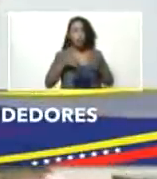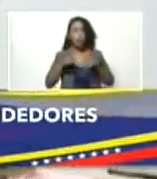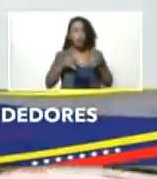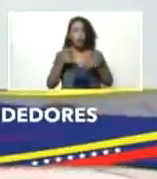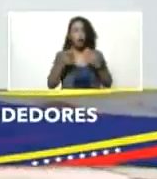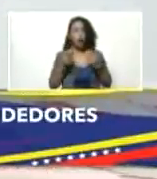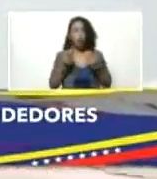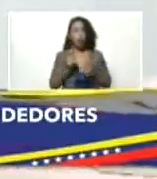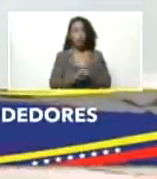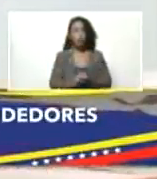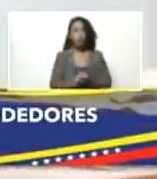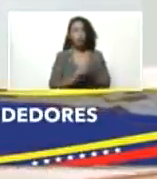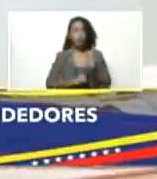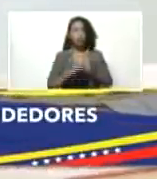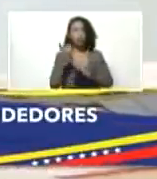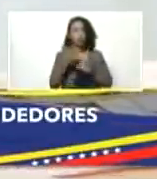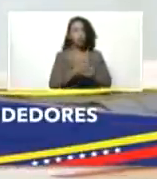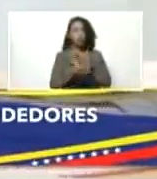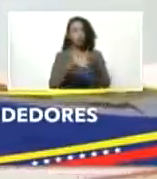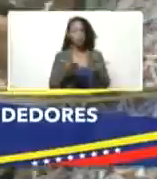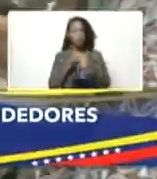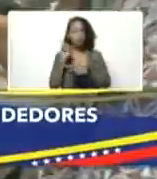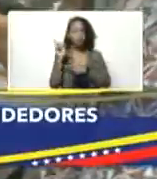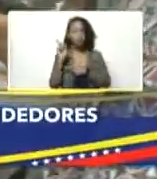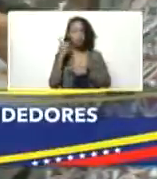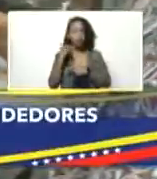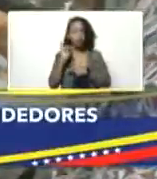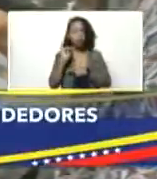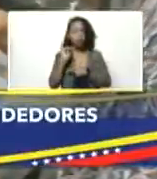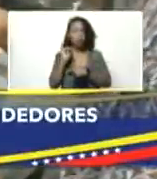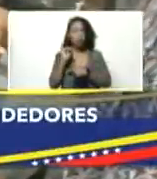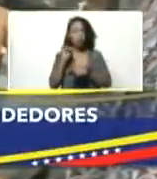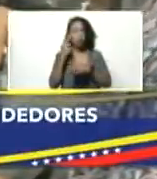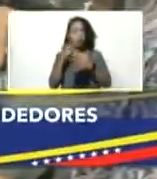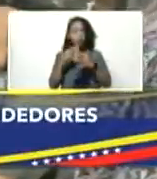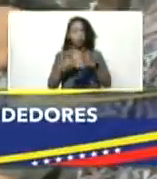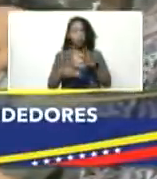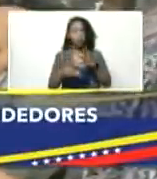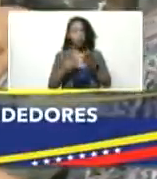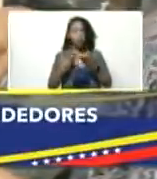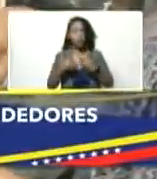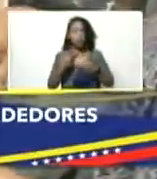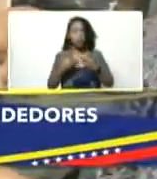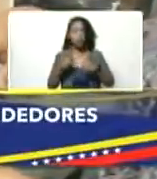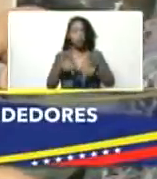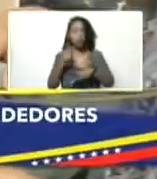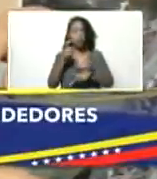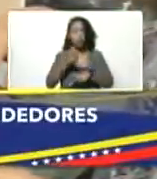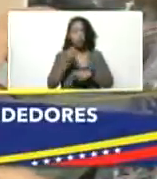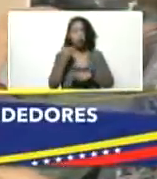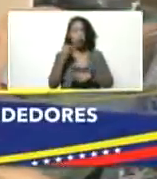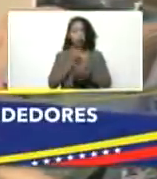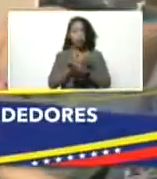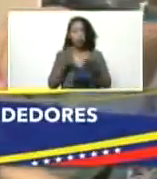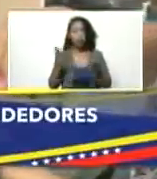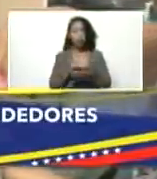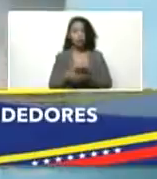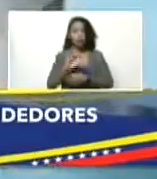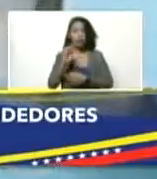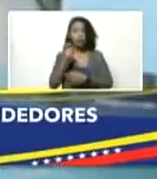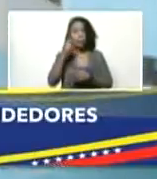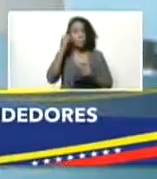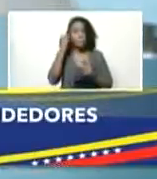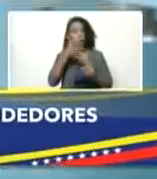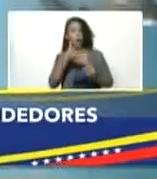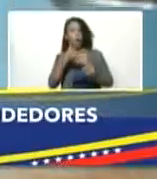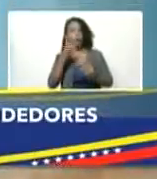económica. Un desarrollo para aquellos que consumen los productos o los servicios que estas personas brindan. Y un tercer impacto